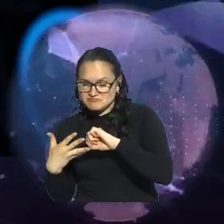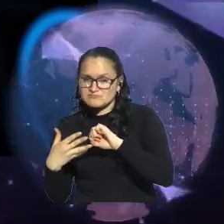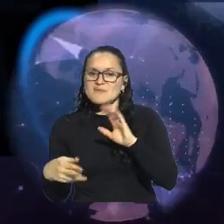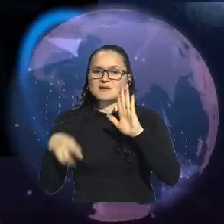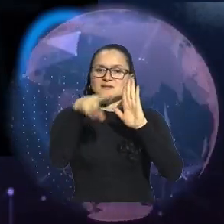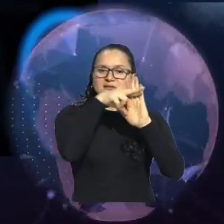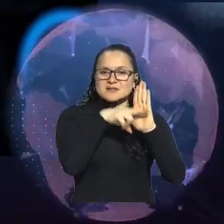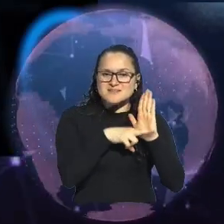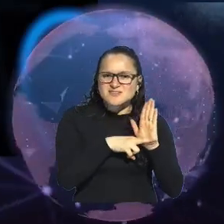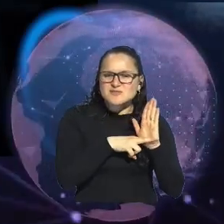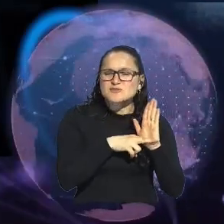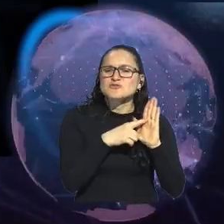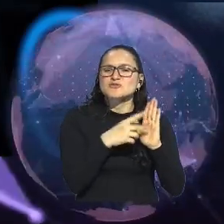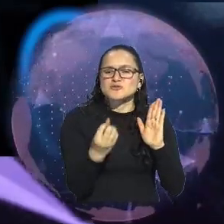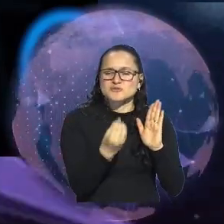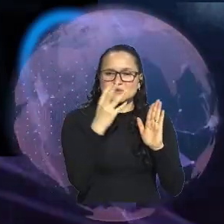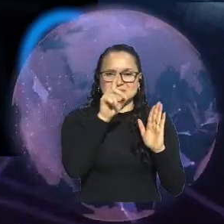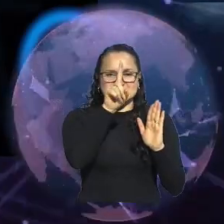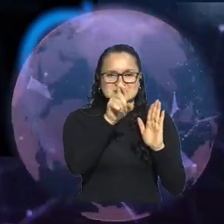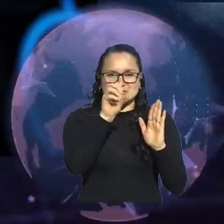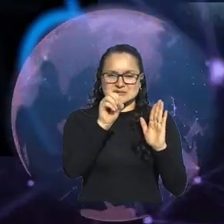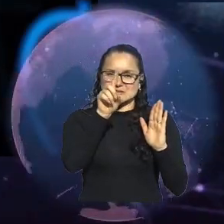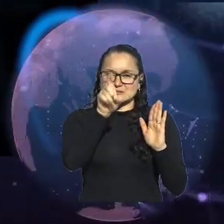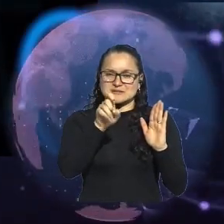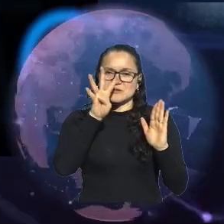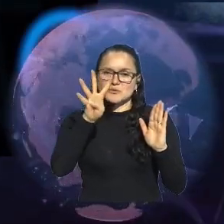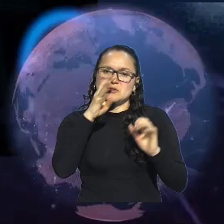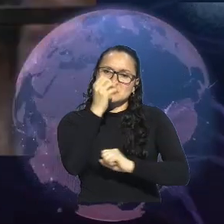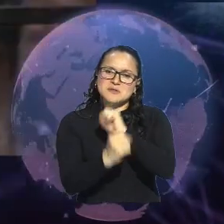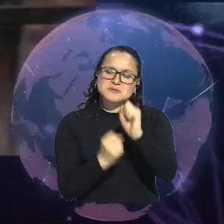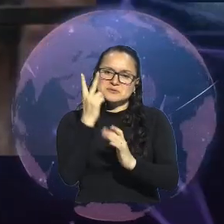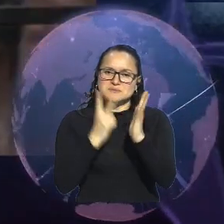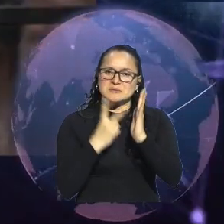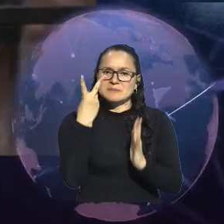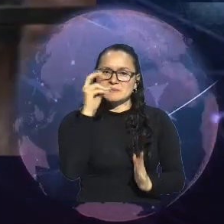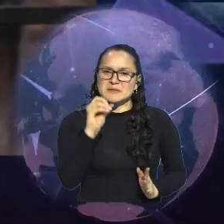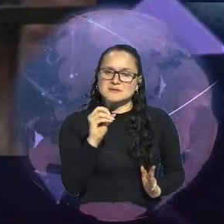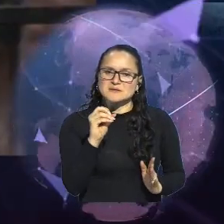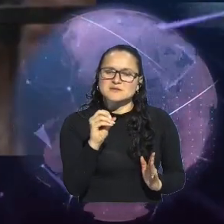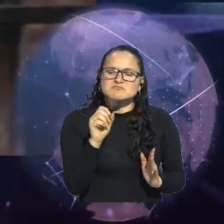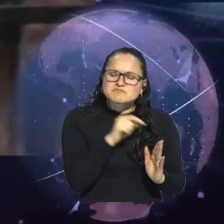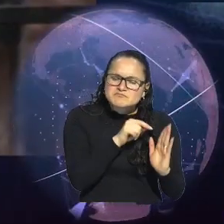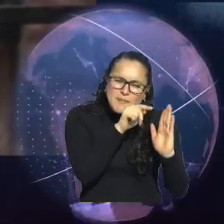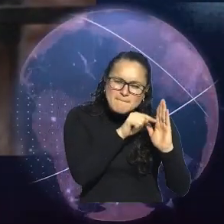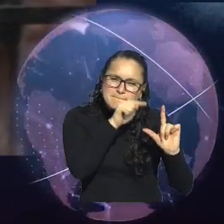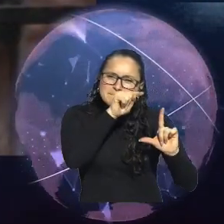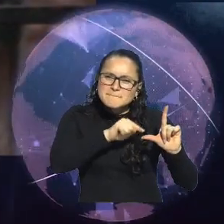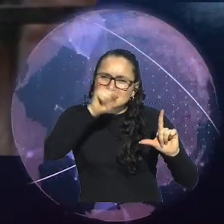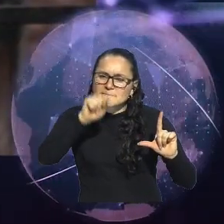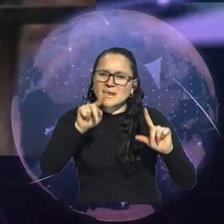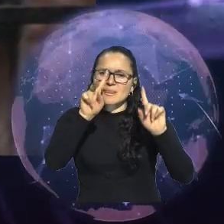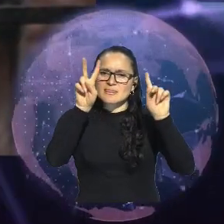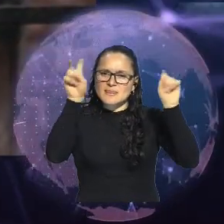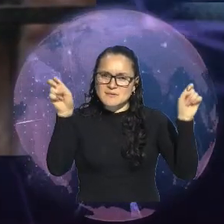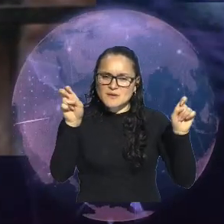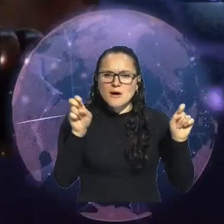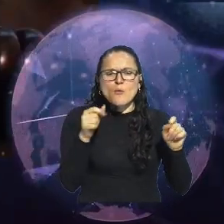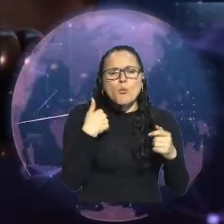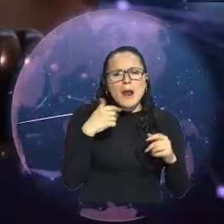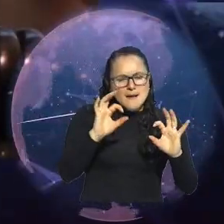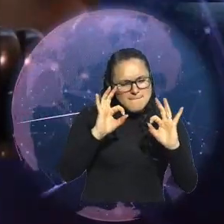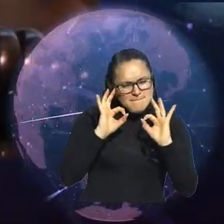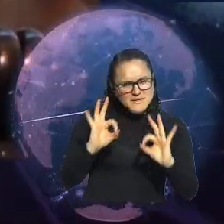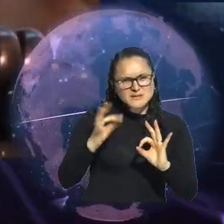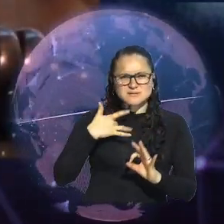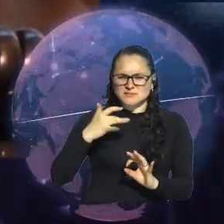crc 60 64 de 2020 medida en materia de medición en campo de parámetros de calidad de